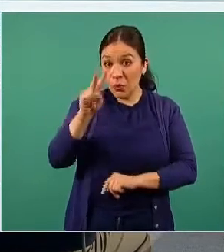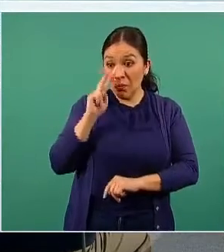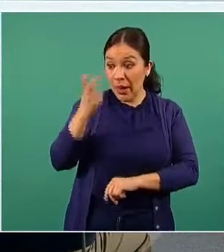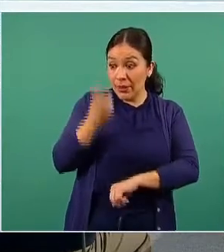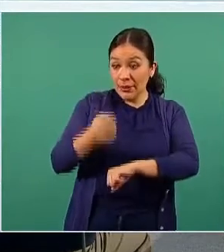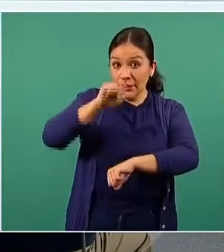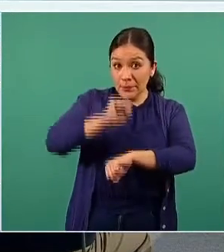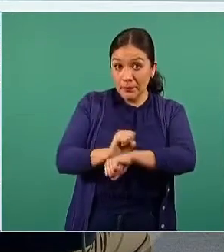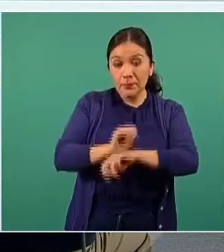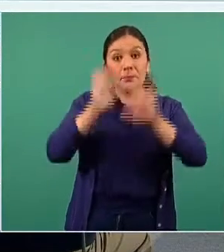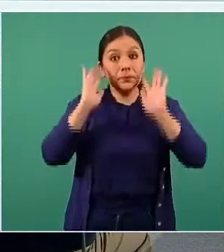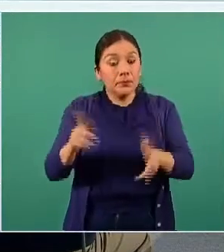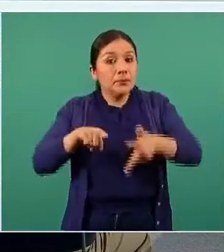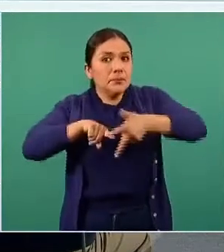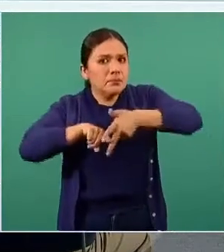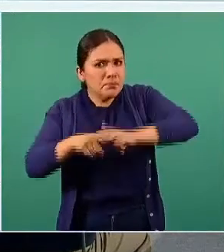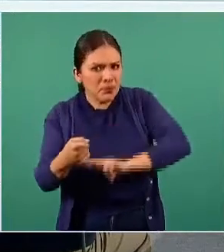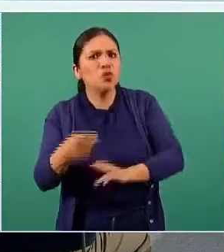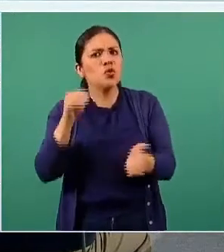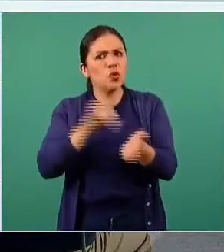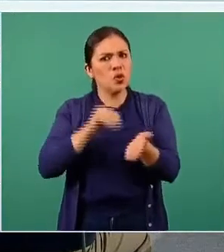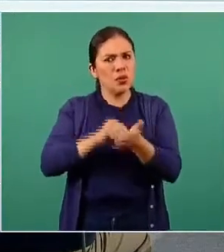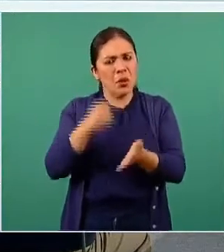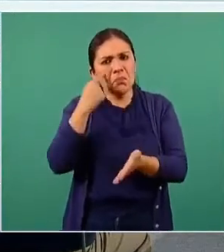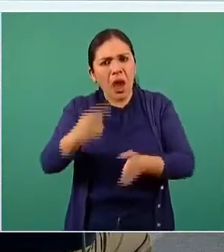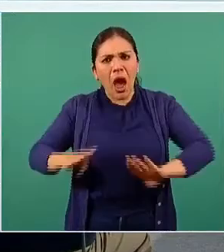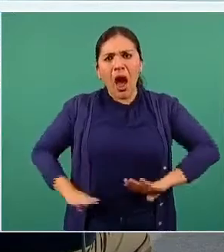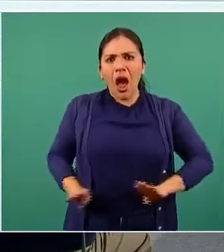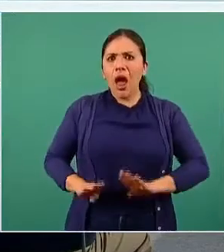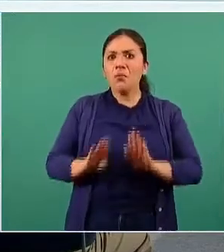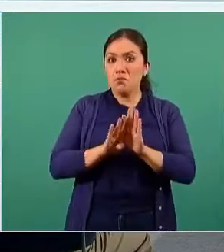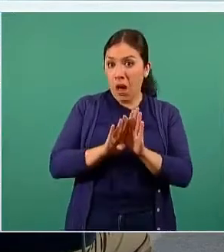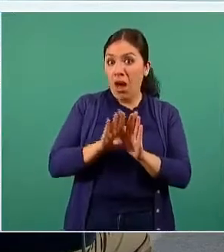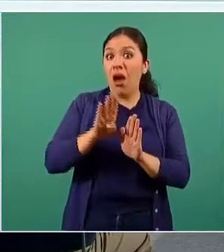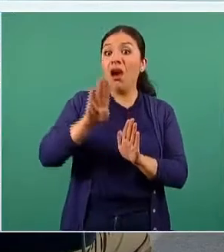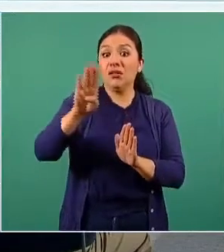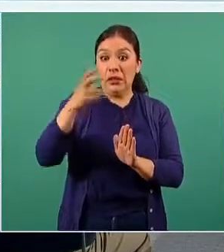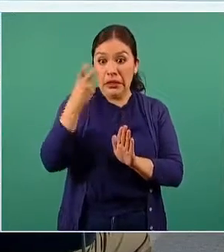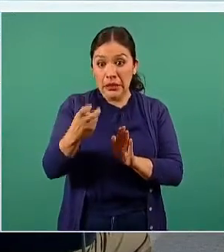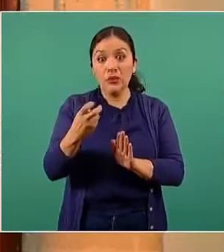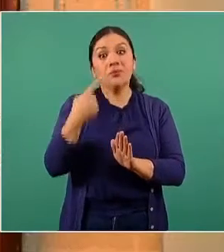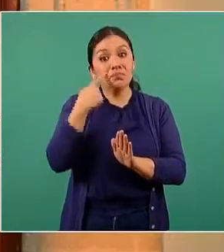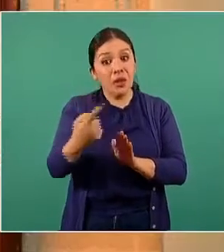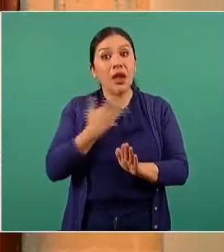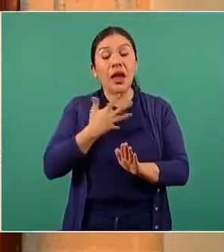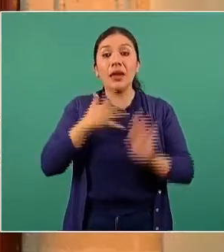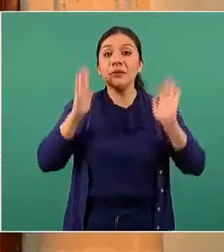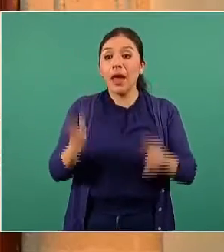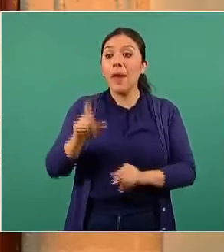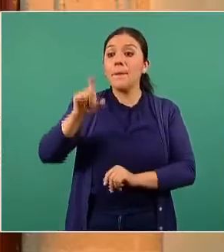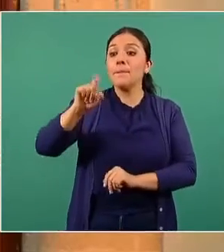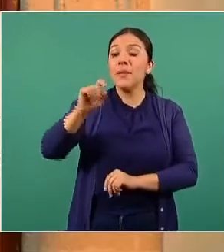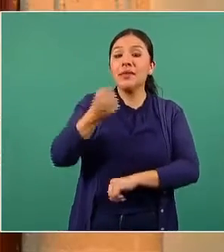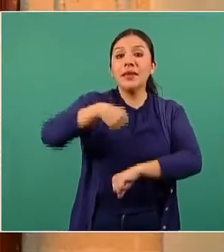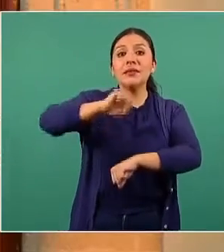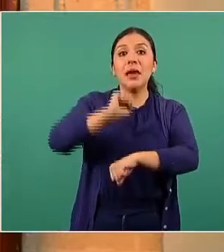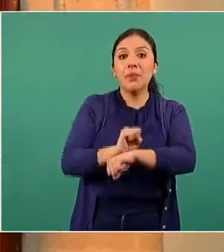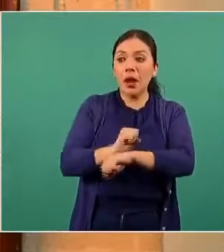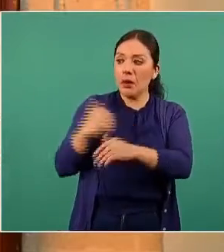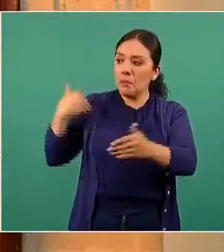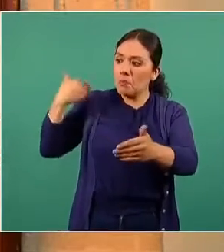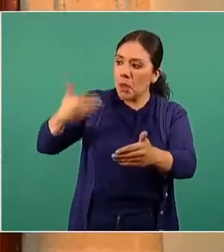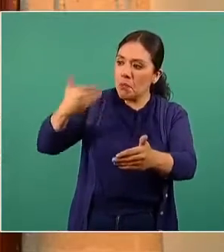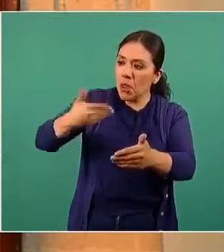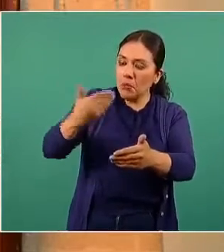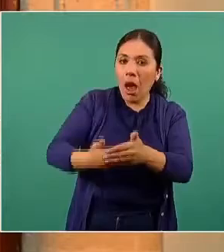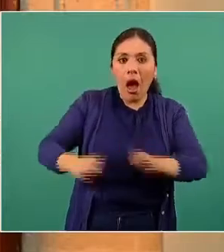semana, a pesar de que iniciamos todavía con una tendencia ascendente, lo cual entonces ratifica 20 semanas continuas de esta